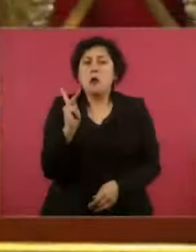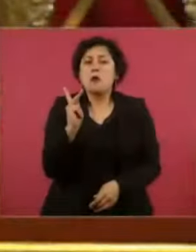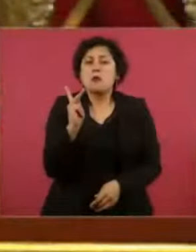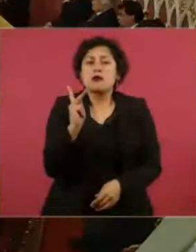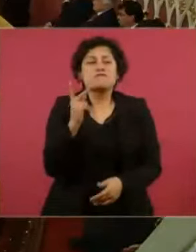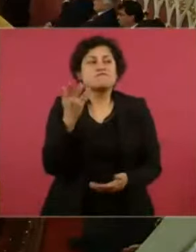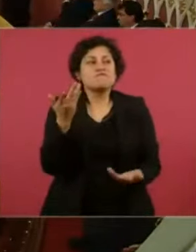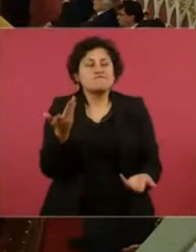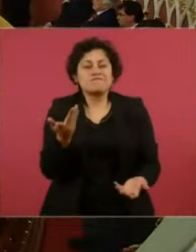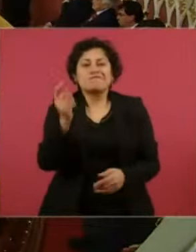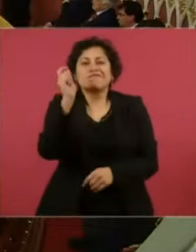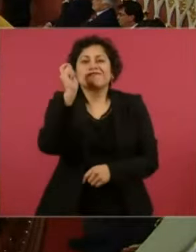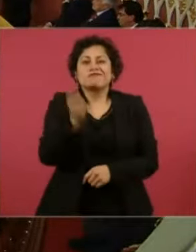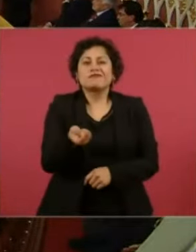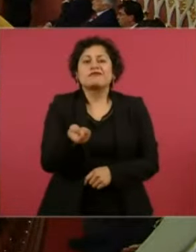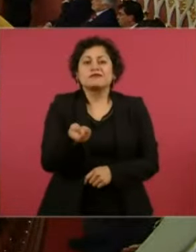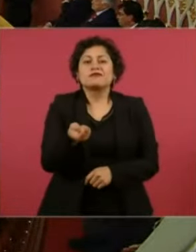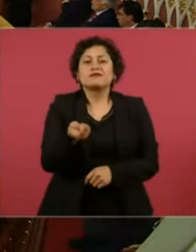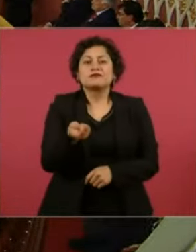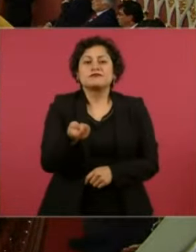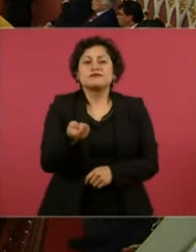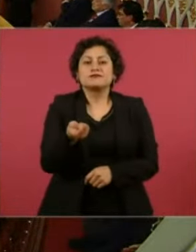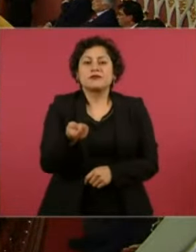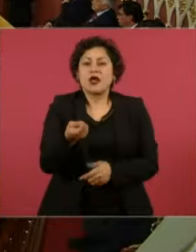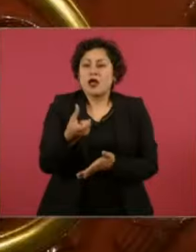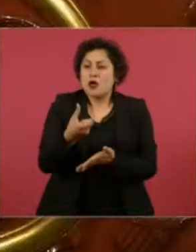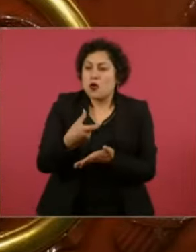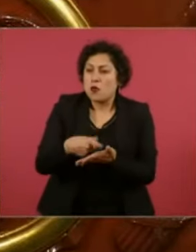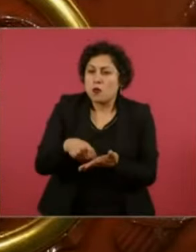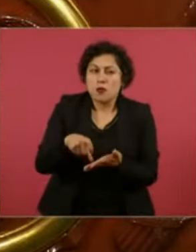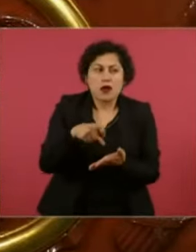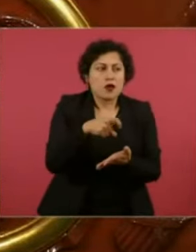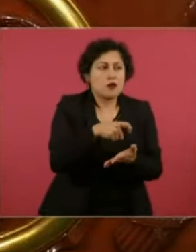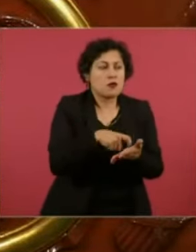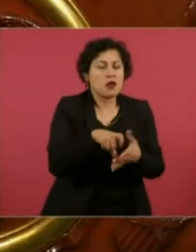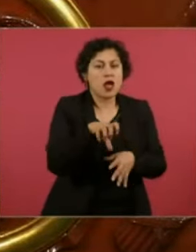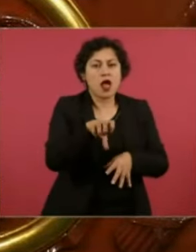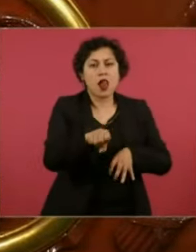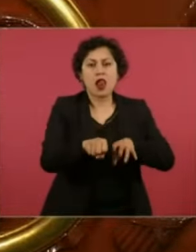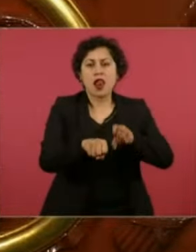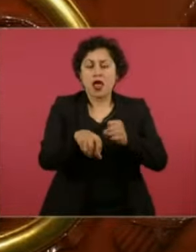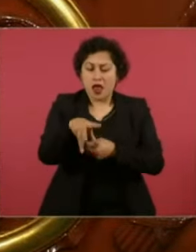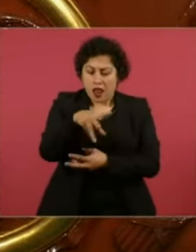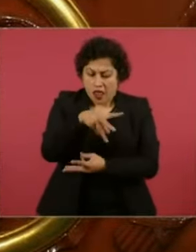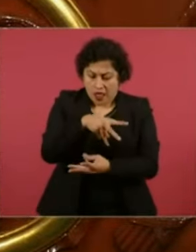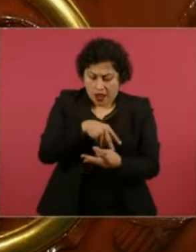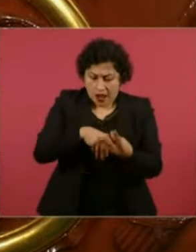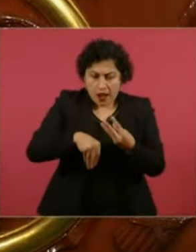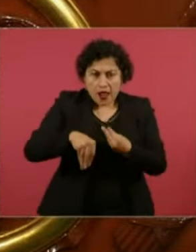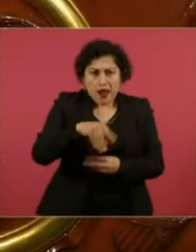modificación que afectan la composición incluso de otros